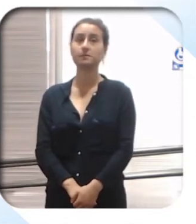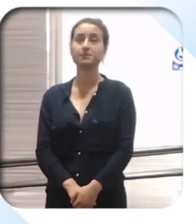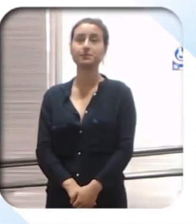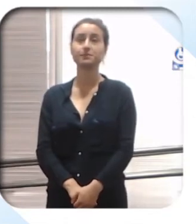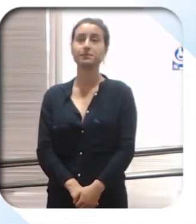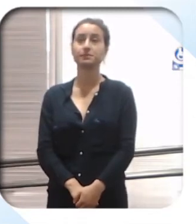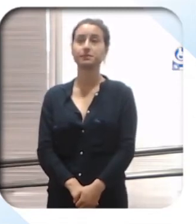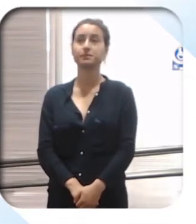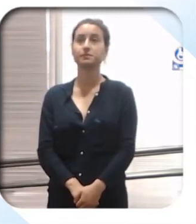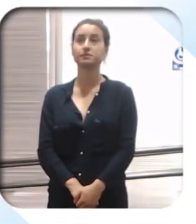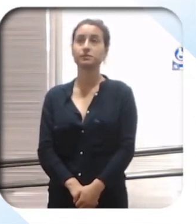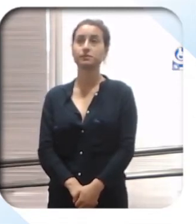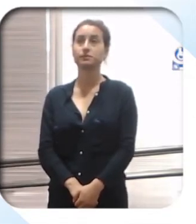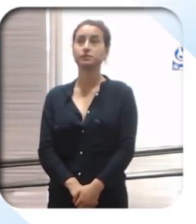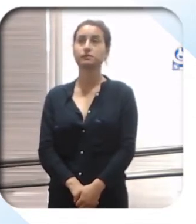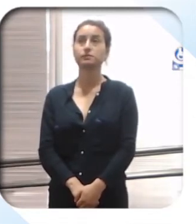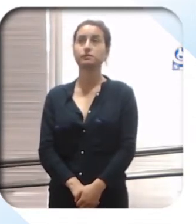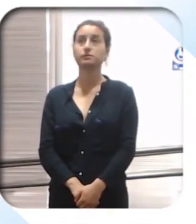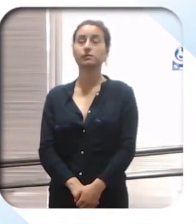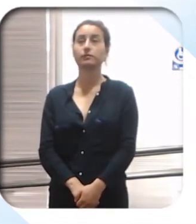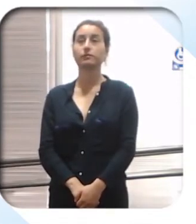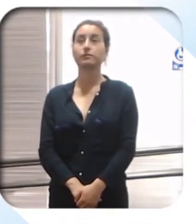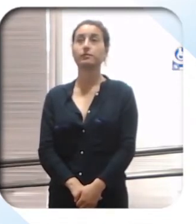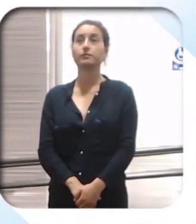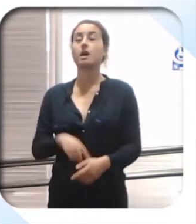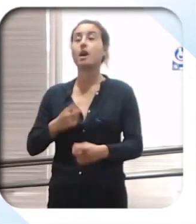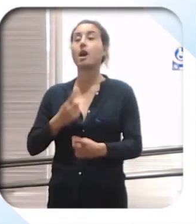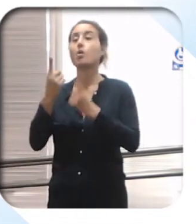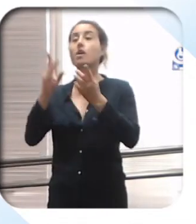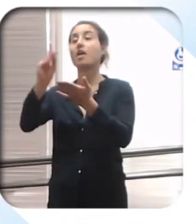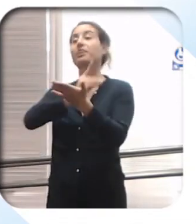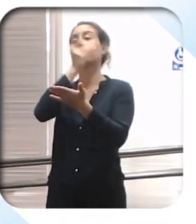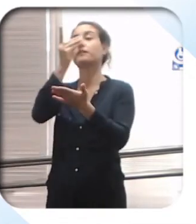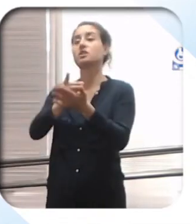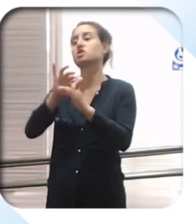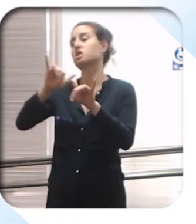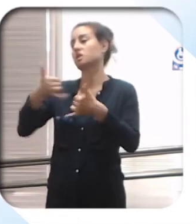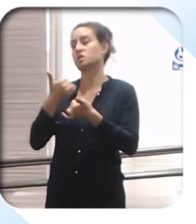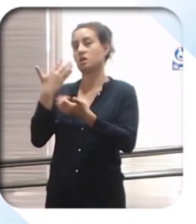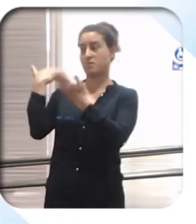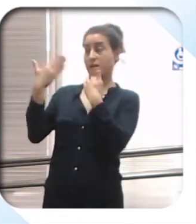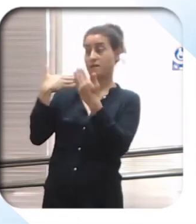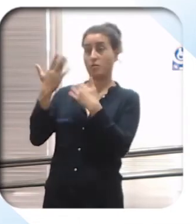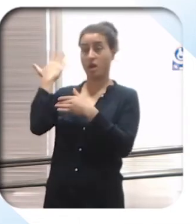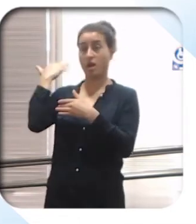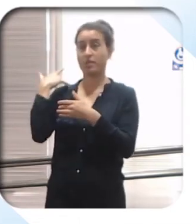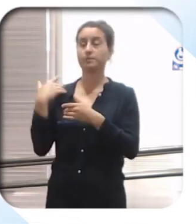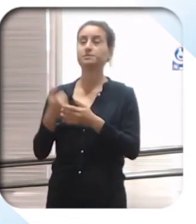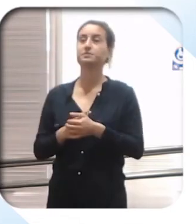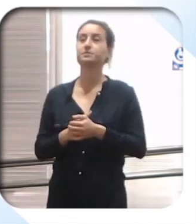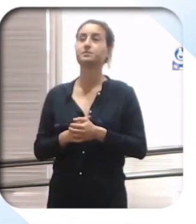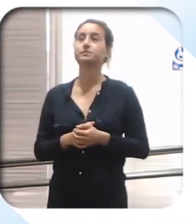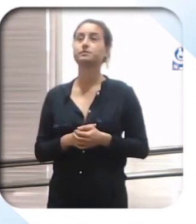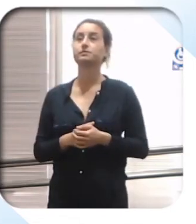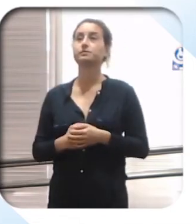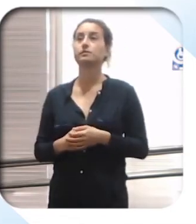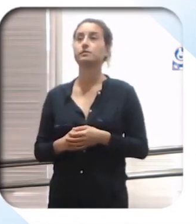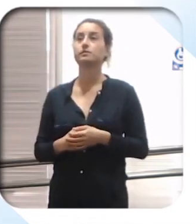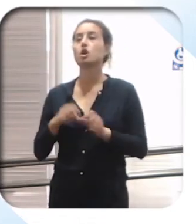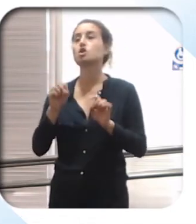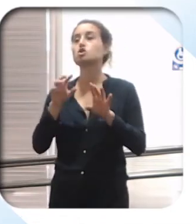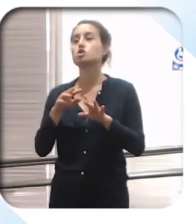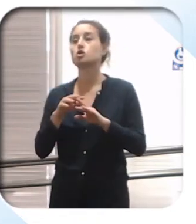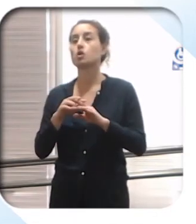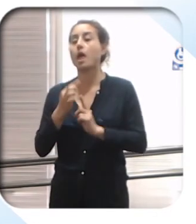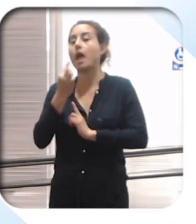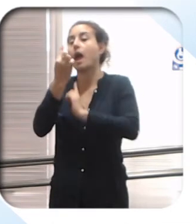¿verdad? Bueno, acá algunas de las definiciones que ya vieron en las otras exposiciones. Solo voy a hacer